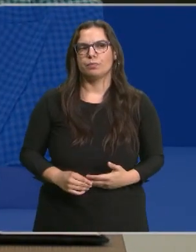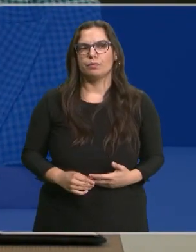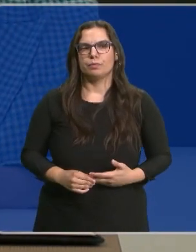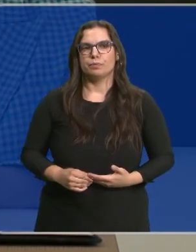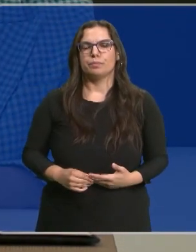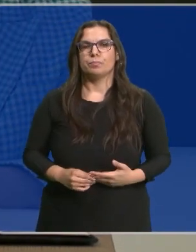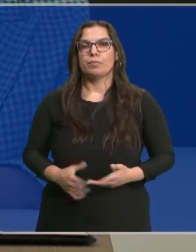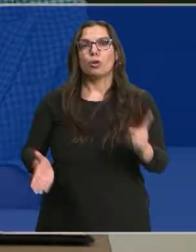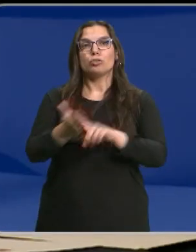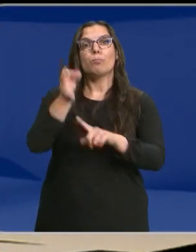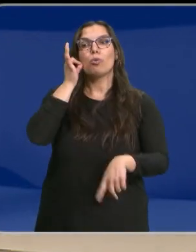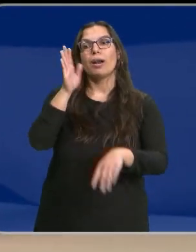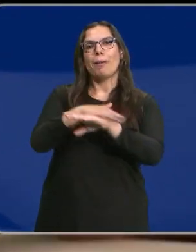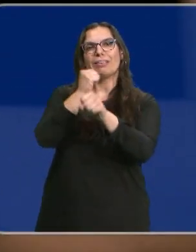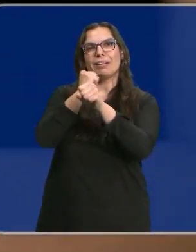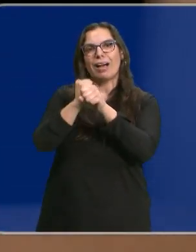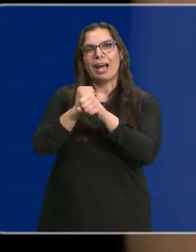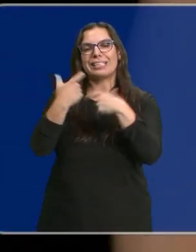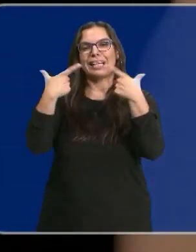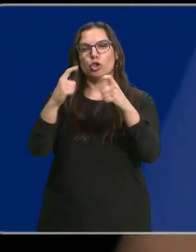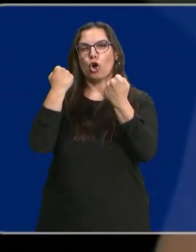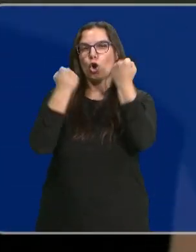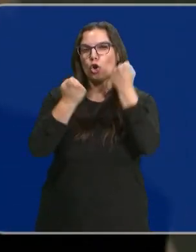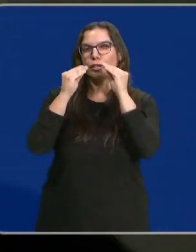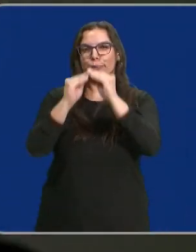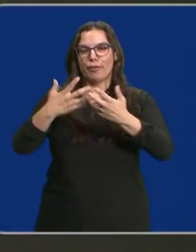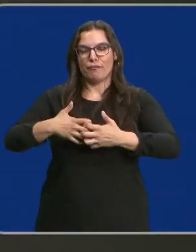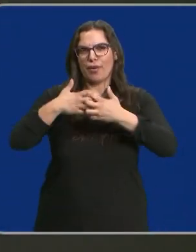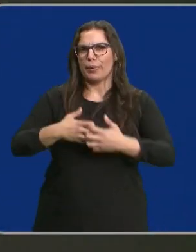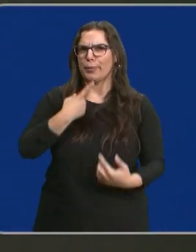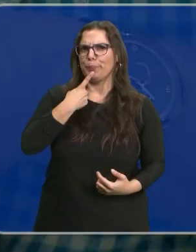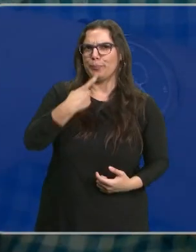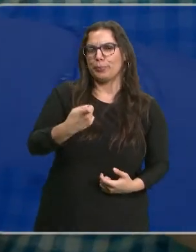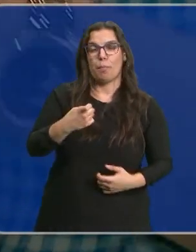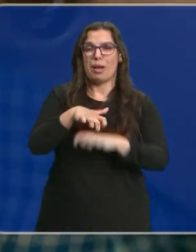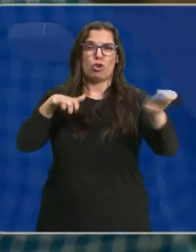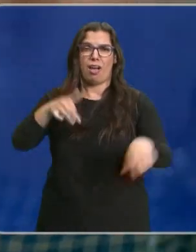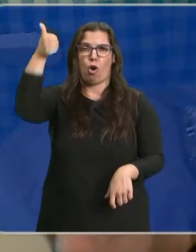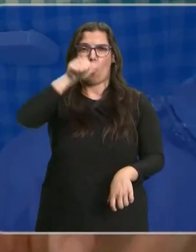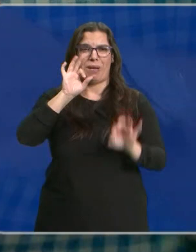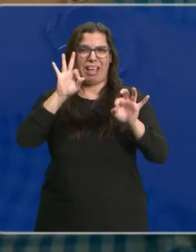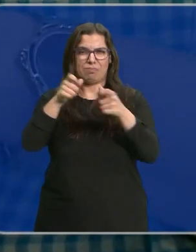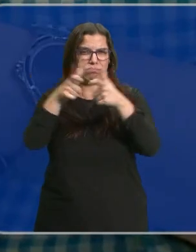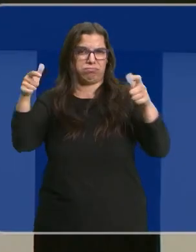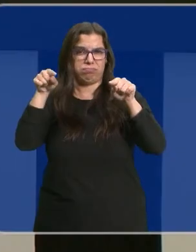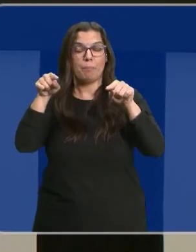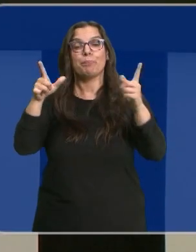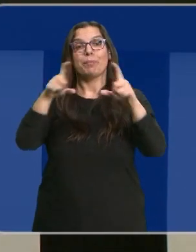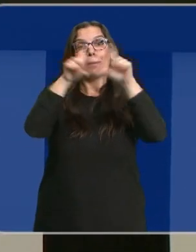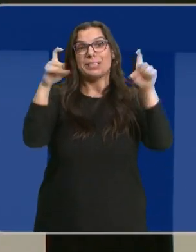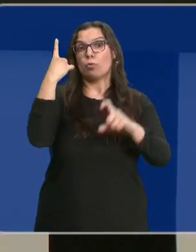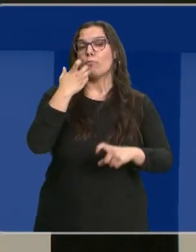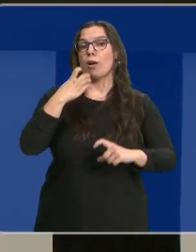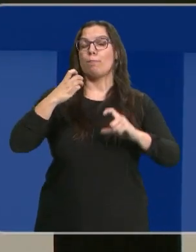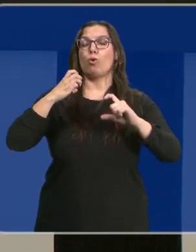Cuesta encontrar mujeres para trabajar en la automoción, lo dicen los empresarios, es un sector masculinizado. Hoy, una de esas empresas,